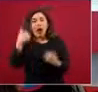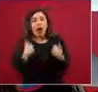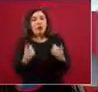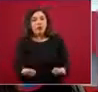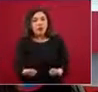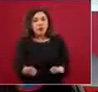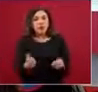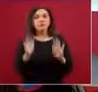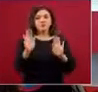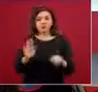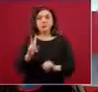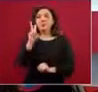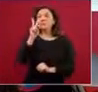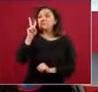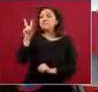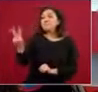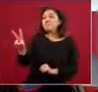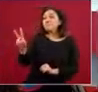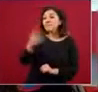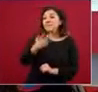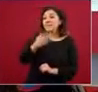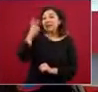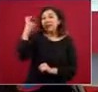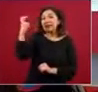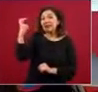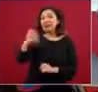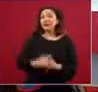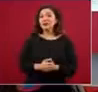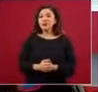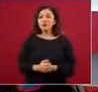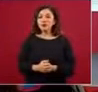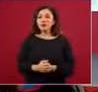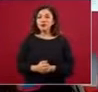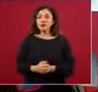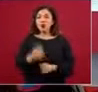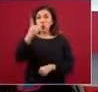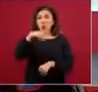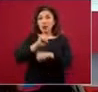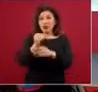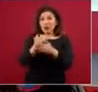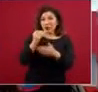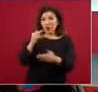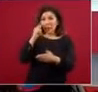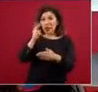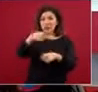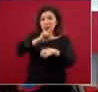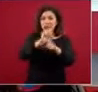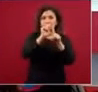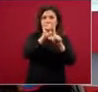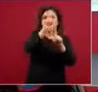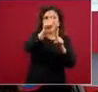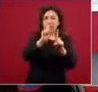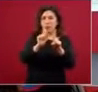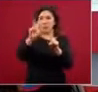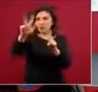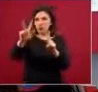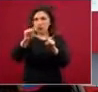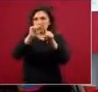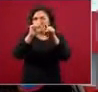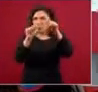voy a indicar, está aquí. La semana pasada vimos este descenso entre la semana 27 y la semana